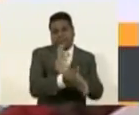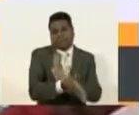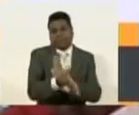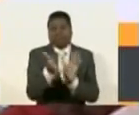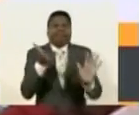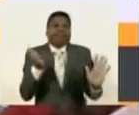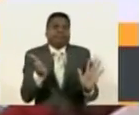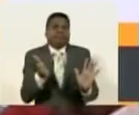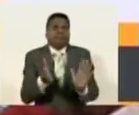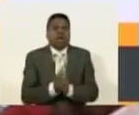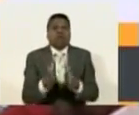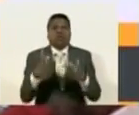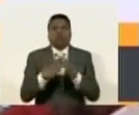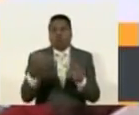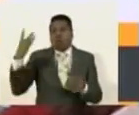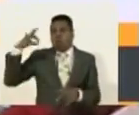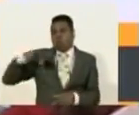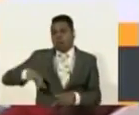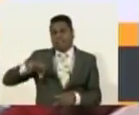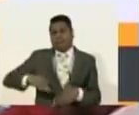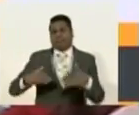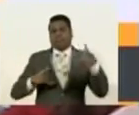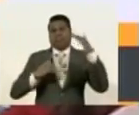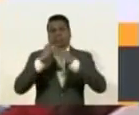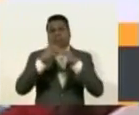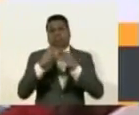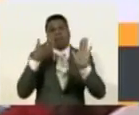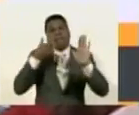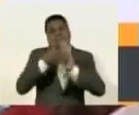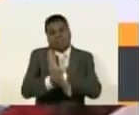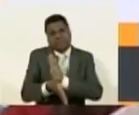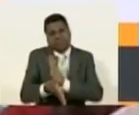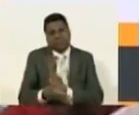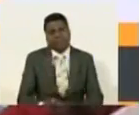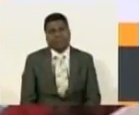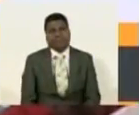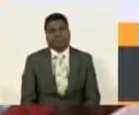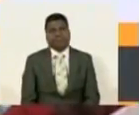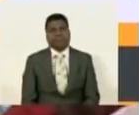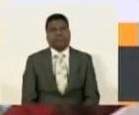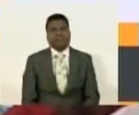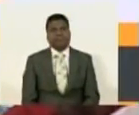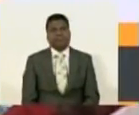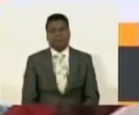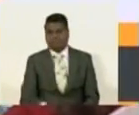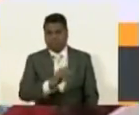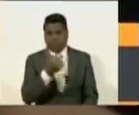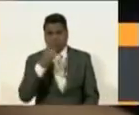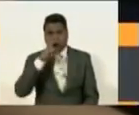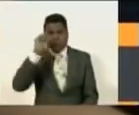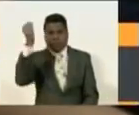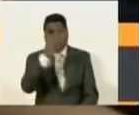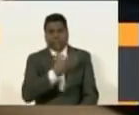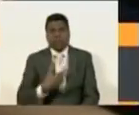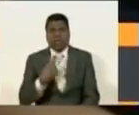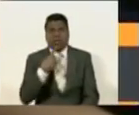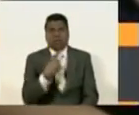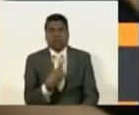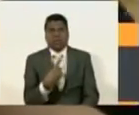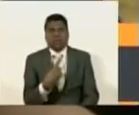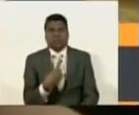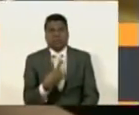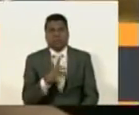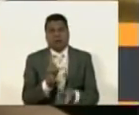las prestaciones sociales de los trabajadores lo que mejor les parezca. Y el compañero Nicolás Maduro ha dicho algo que a algunos les